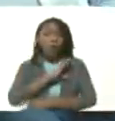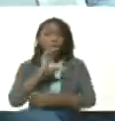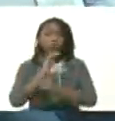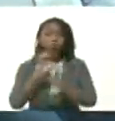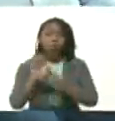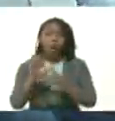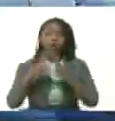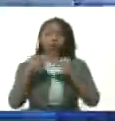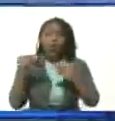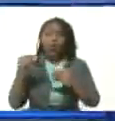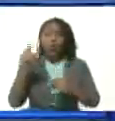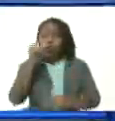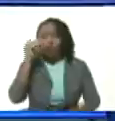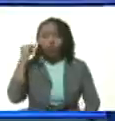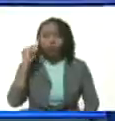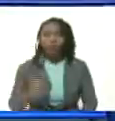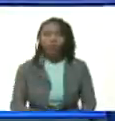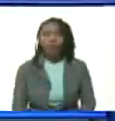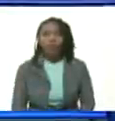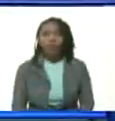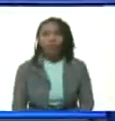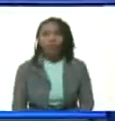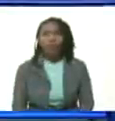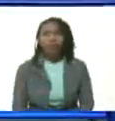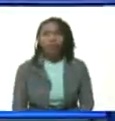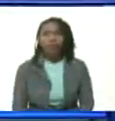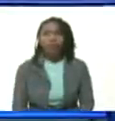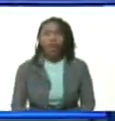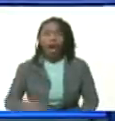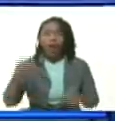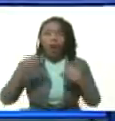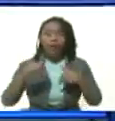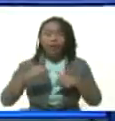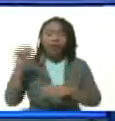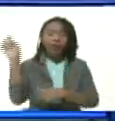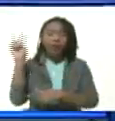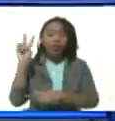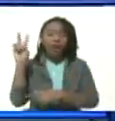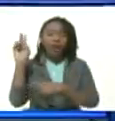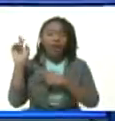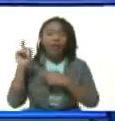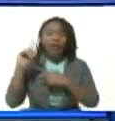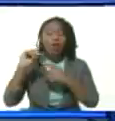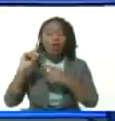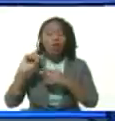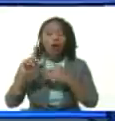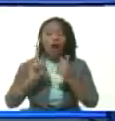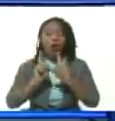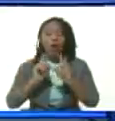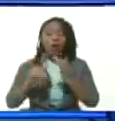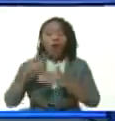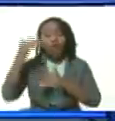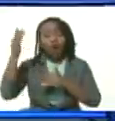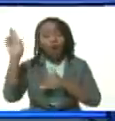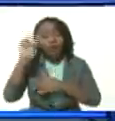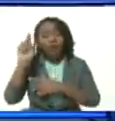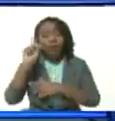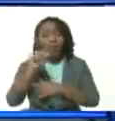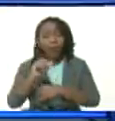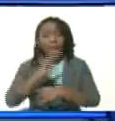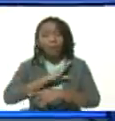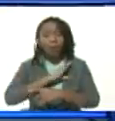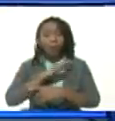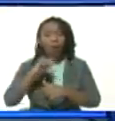a todas y a todos. A los que están en Venezuela y a los que están fuera de Venezuela